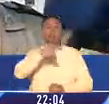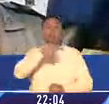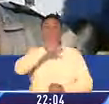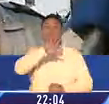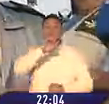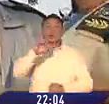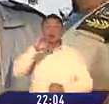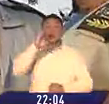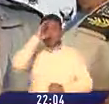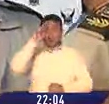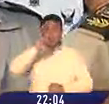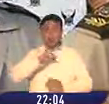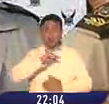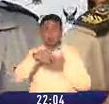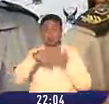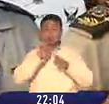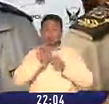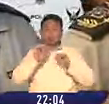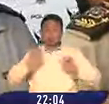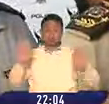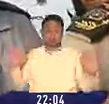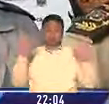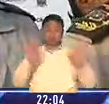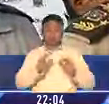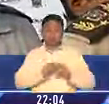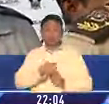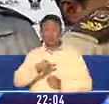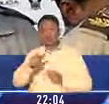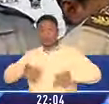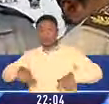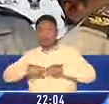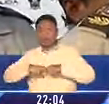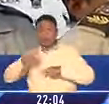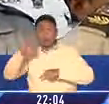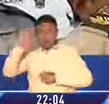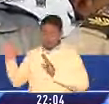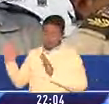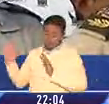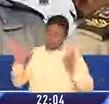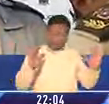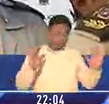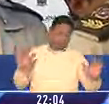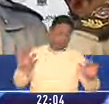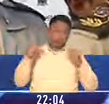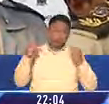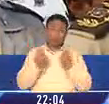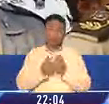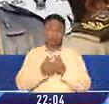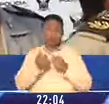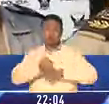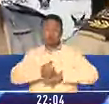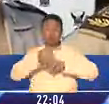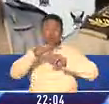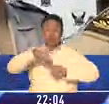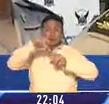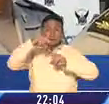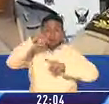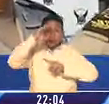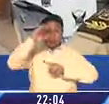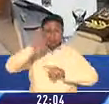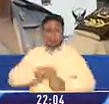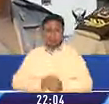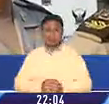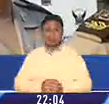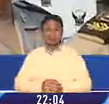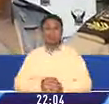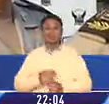nivel nacional, inclusive vinieron policías de otras provincias. Unidades tácticas, grupos élites de la Policía Nacional, como es el caso del GIR, el